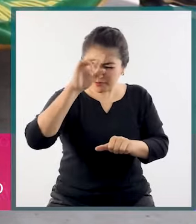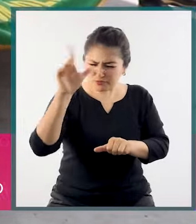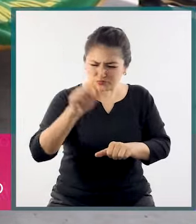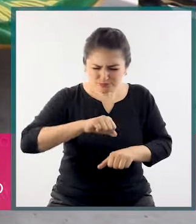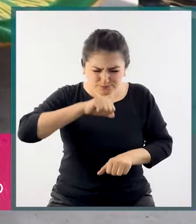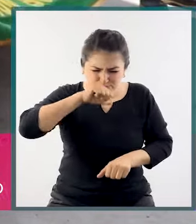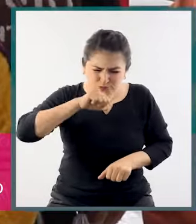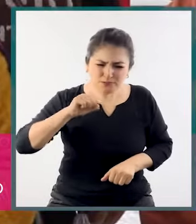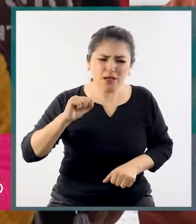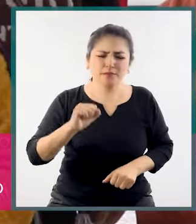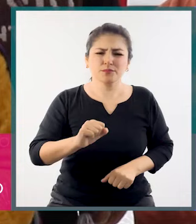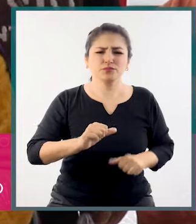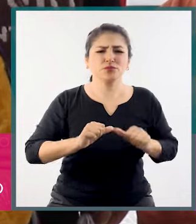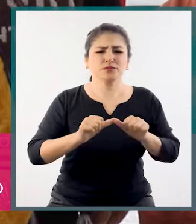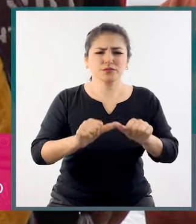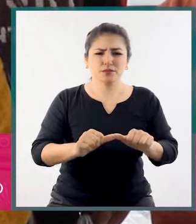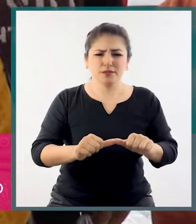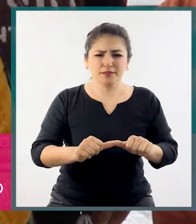patria.